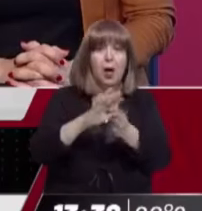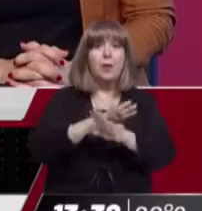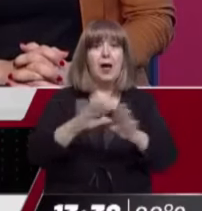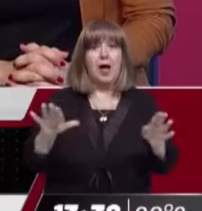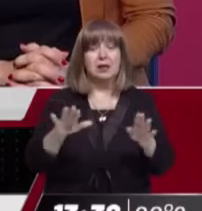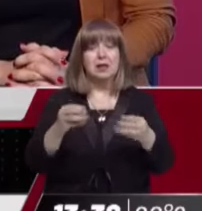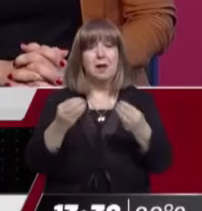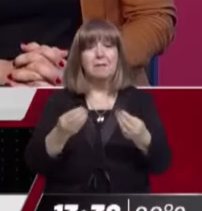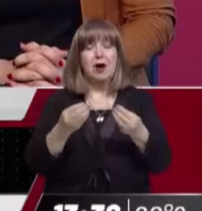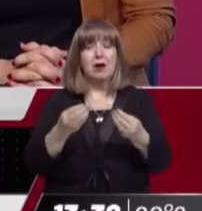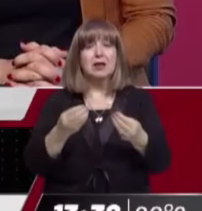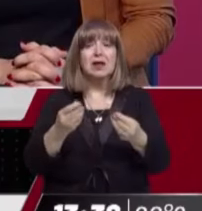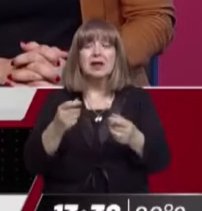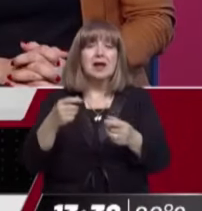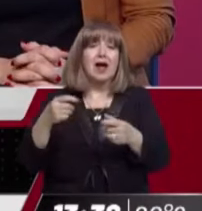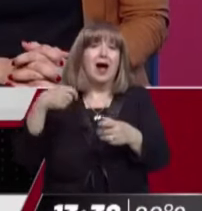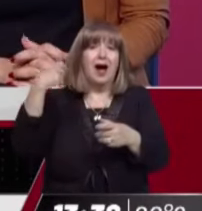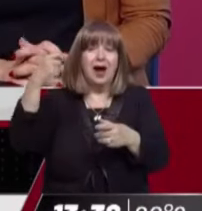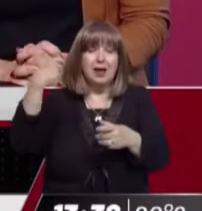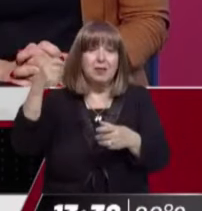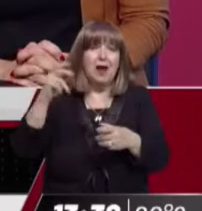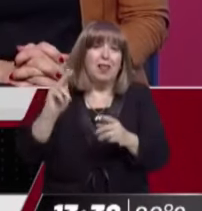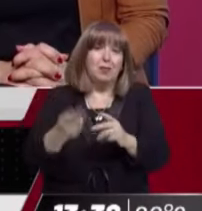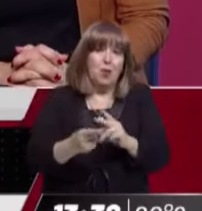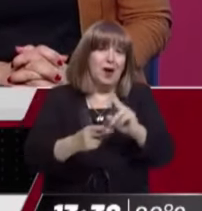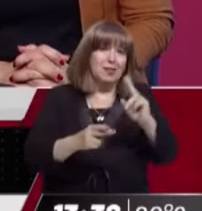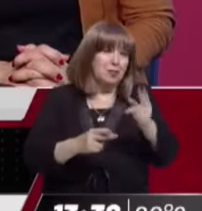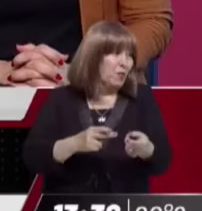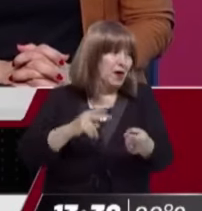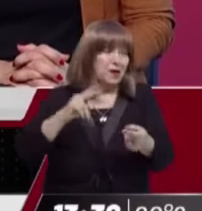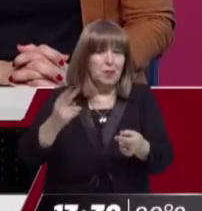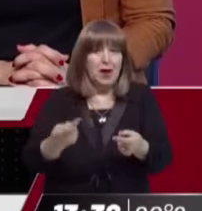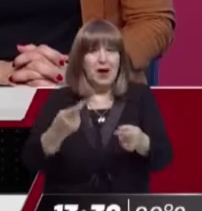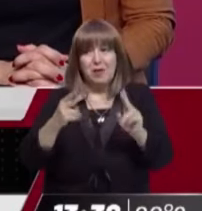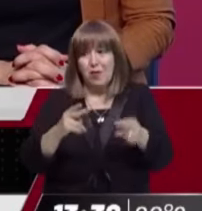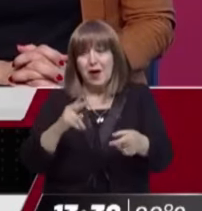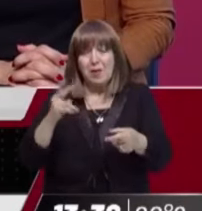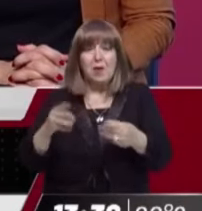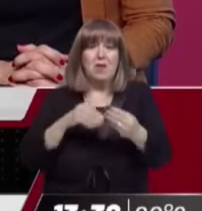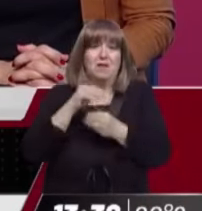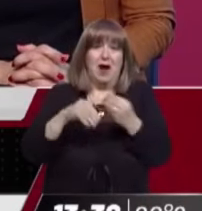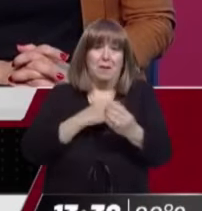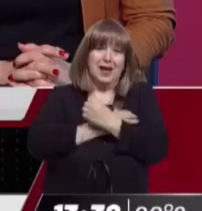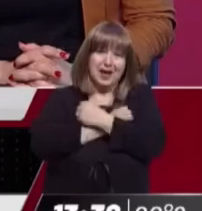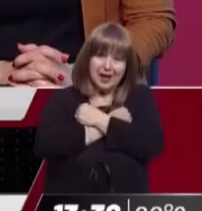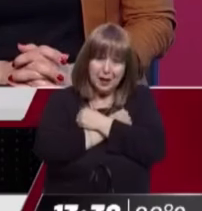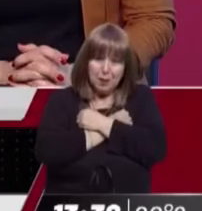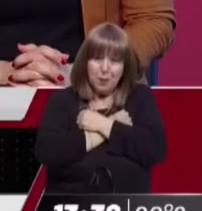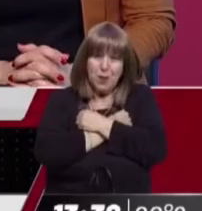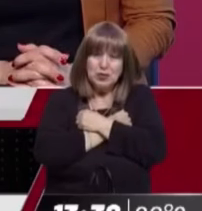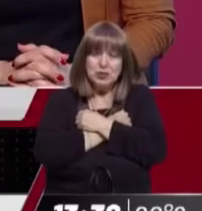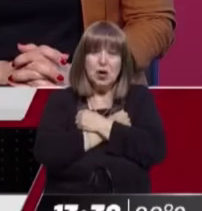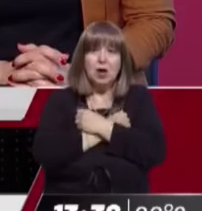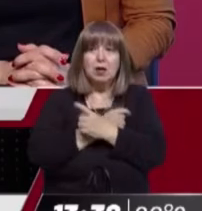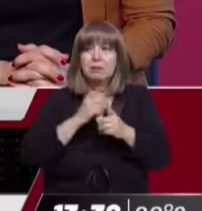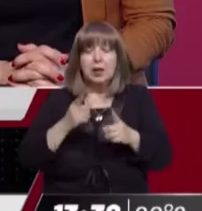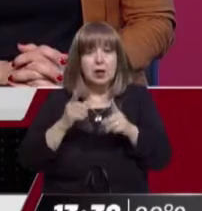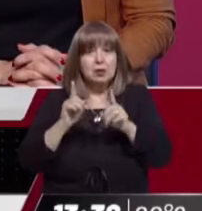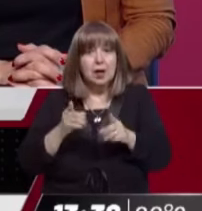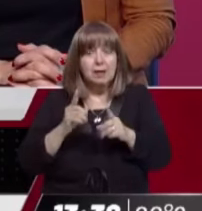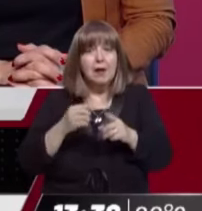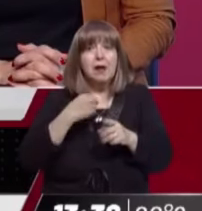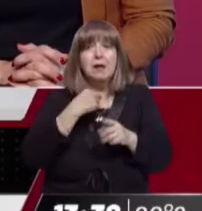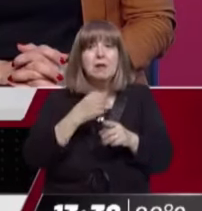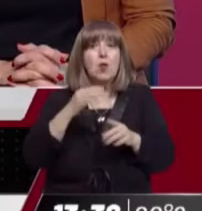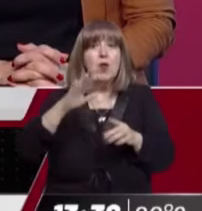lo triste de la vida de los animalitos, claro, integrantes de la familia. A ver, no es poco, no es menos. Por supuesto. Y además, lo que son los integrantes propios,